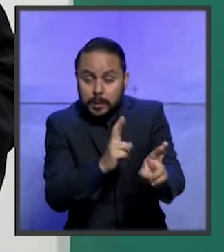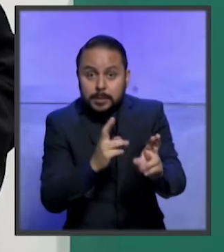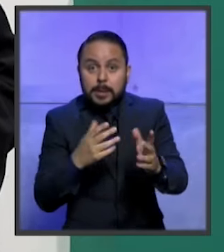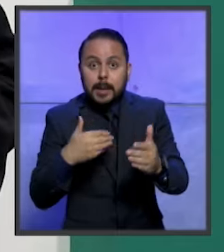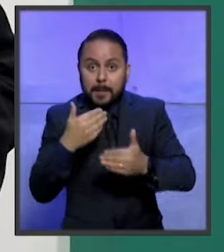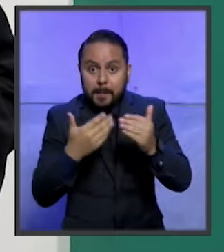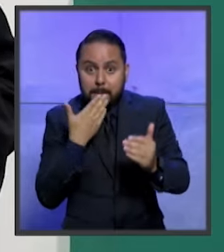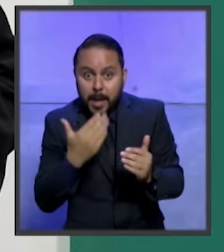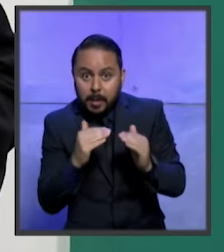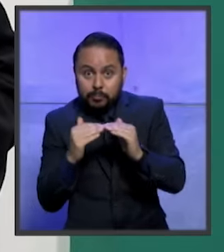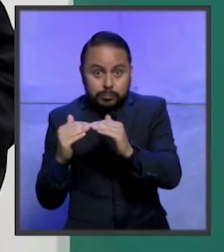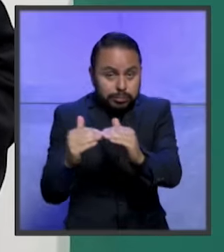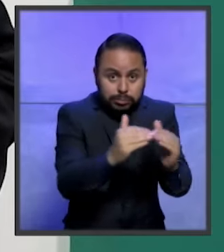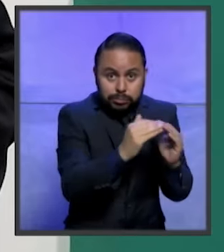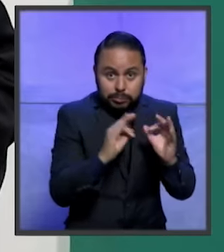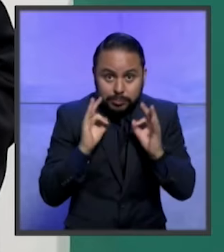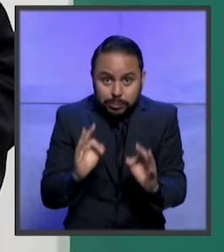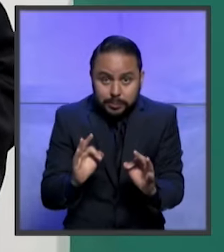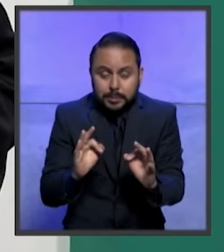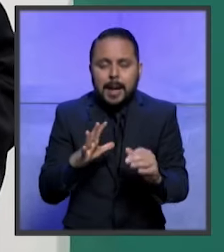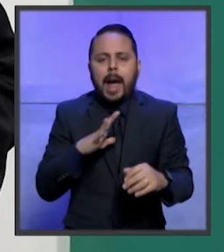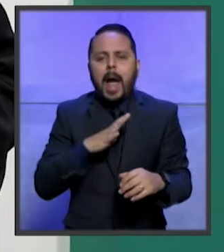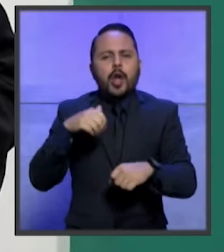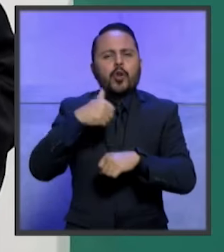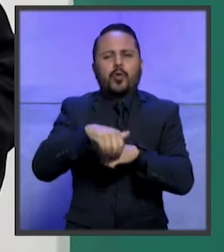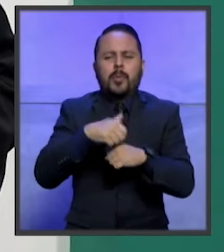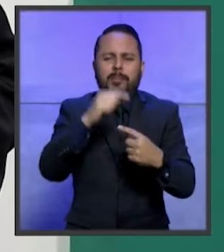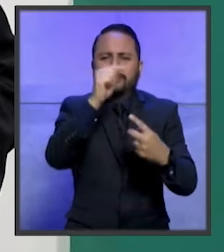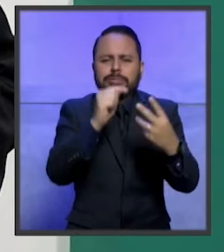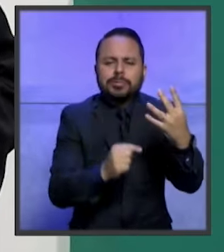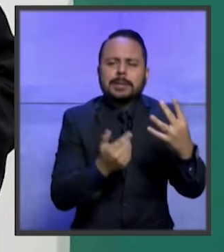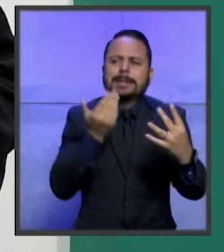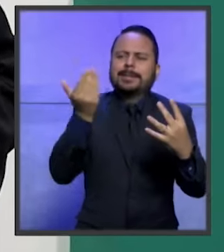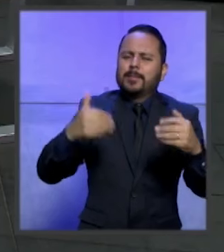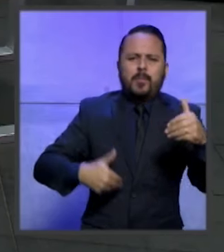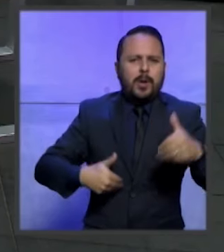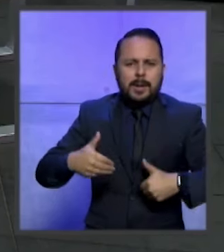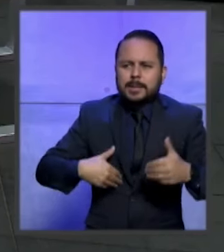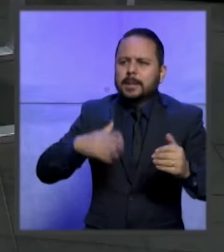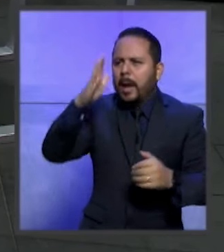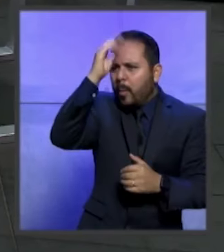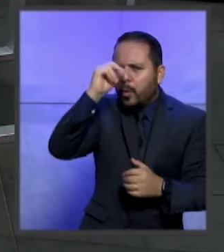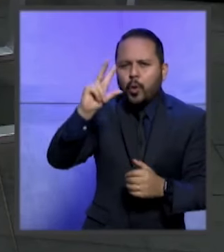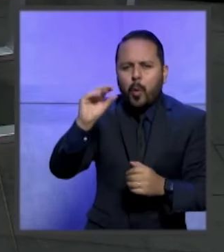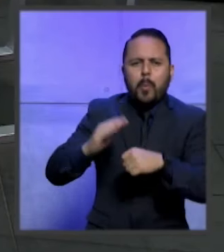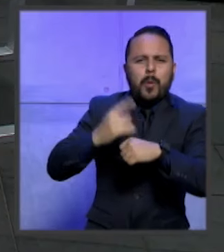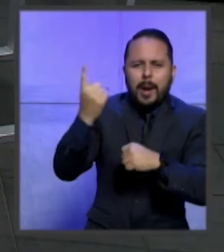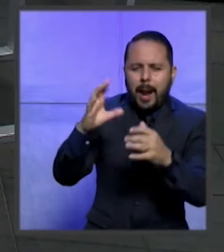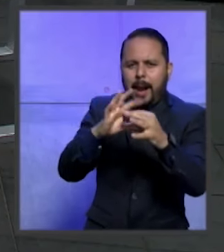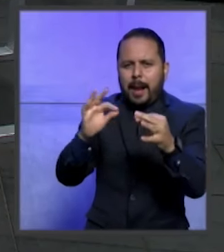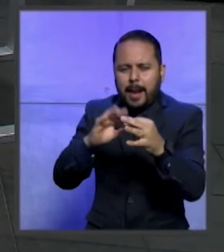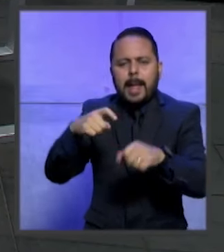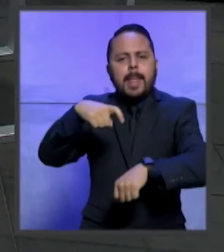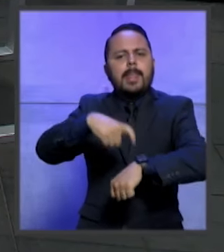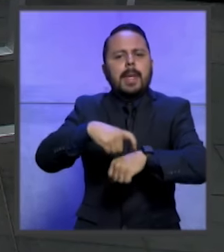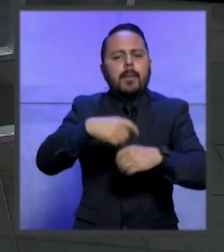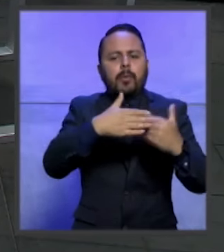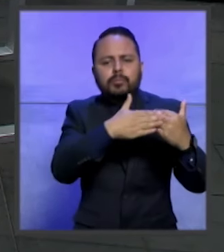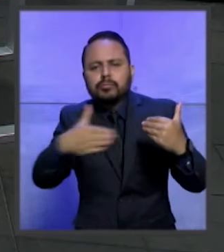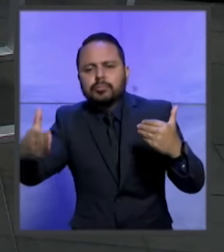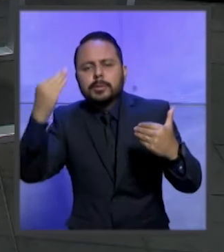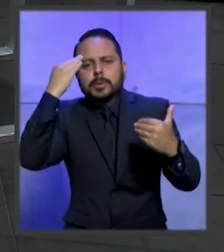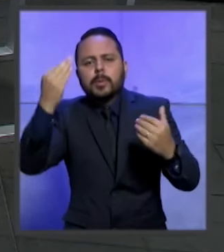y cualitativo es decir los el número de medios de impugnación que se resuelven el tiempo que se ocupa en la resolución